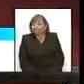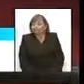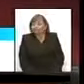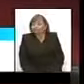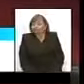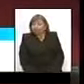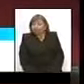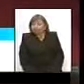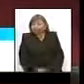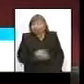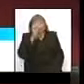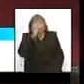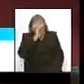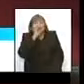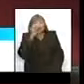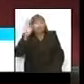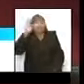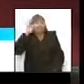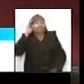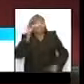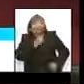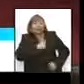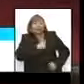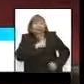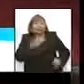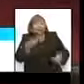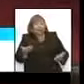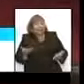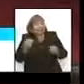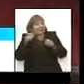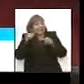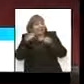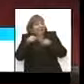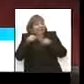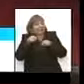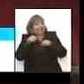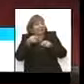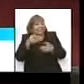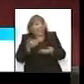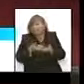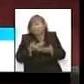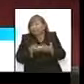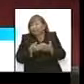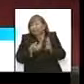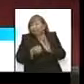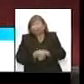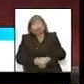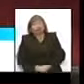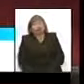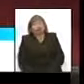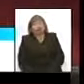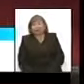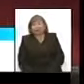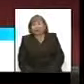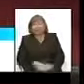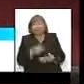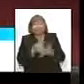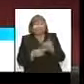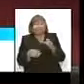y buscando protección judicial y policial. En ese marco, esta propuesta lo que hace